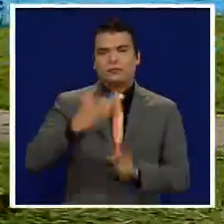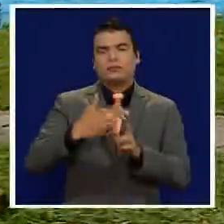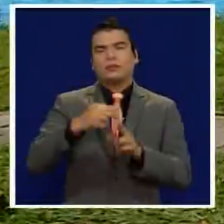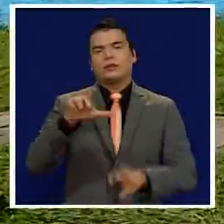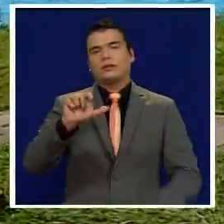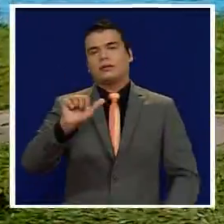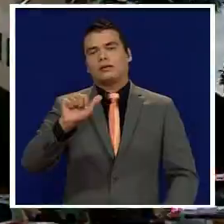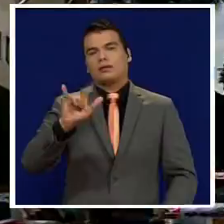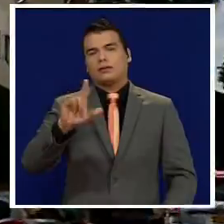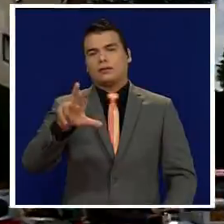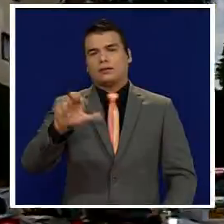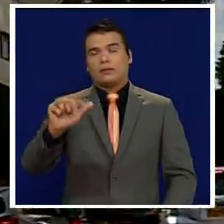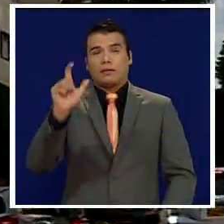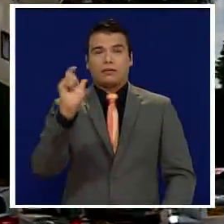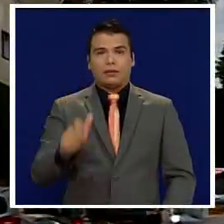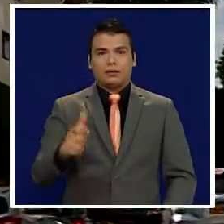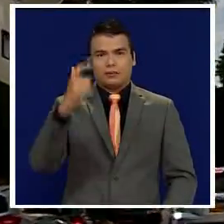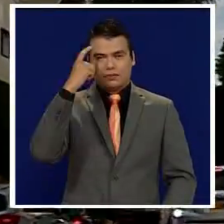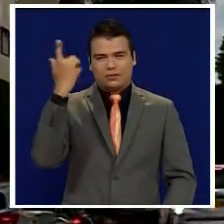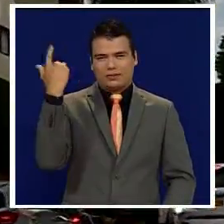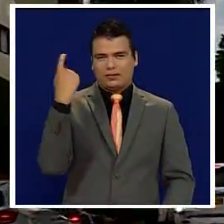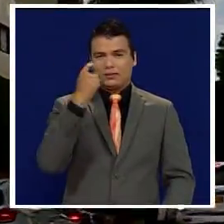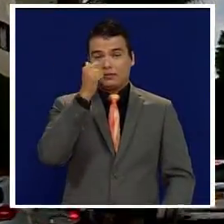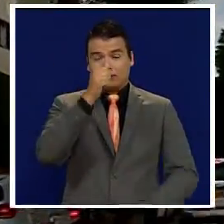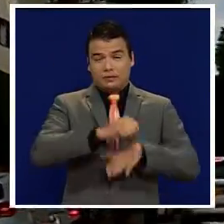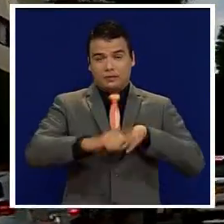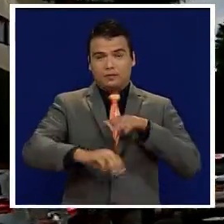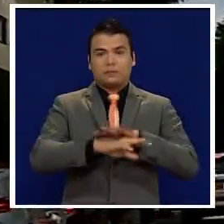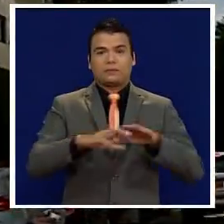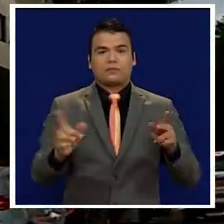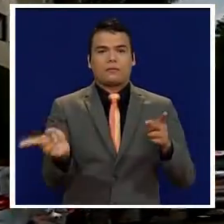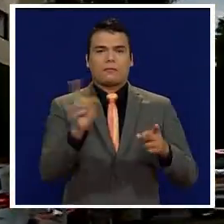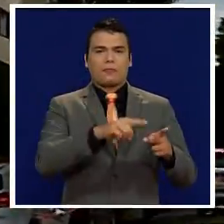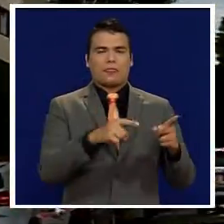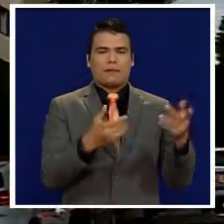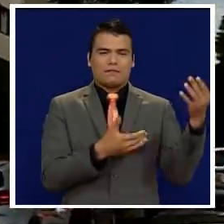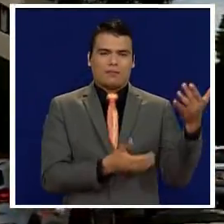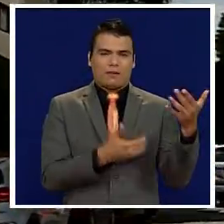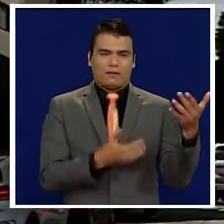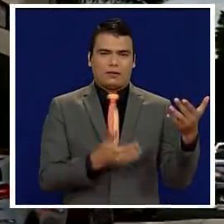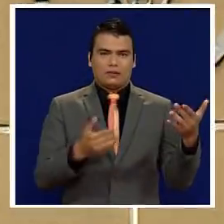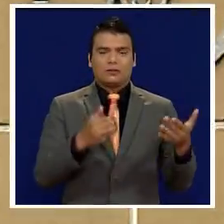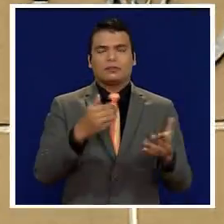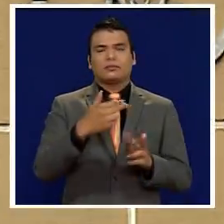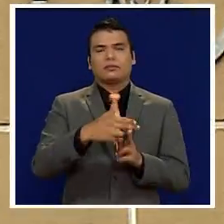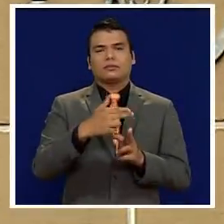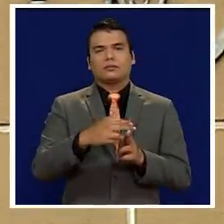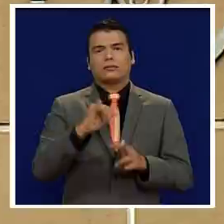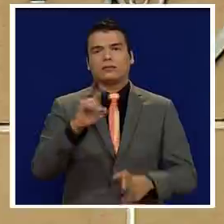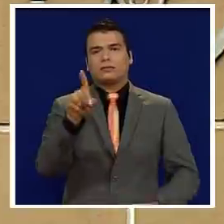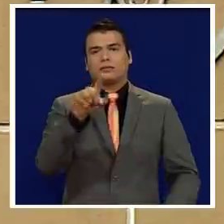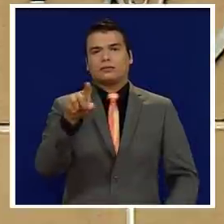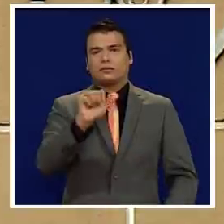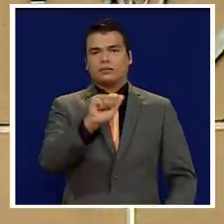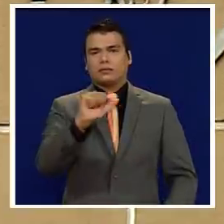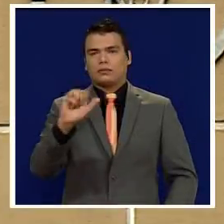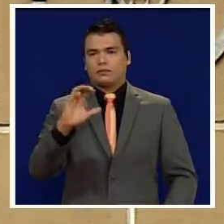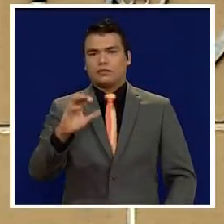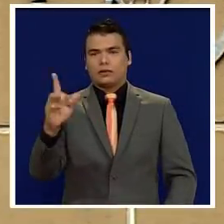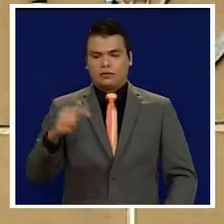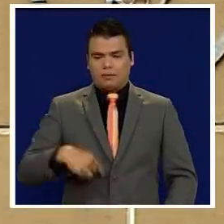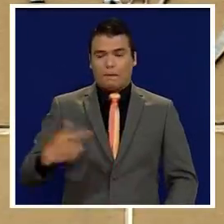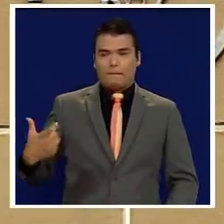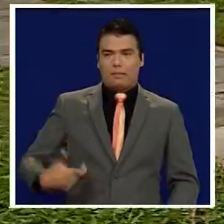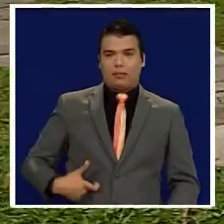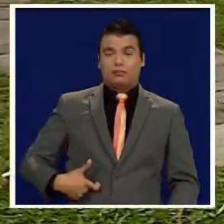recibió un disparo en la cara, ayer fue intervenida quirúrgicamente, mientras su bebé de 9 meses, Isaac Mejía, tiene en el estómago un proyectil que al